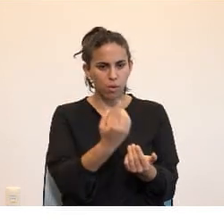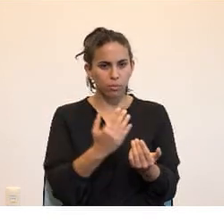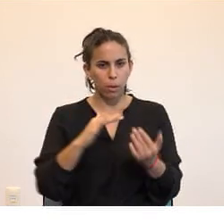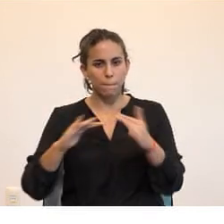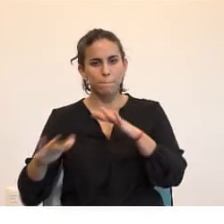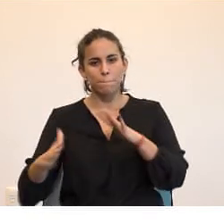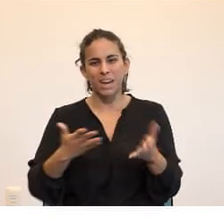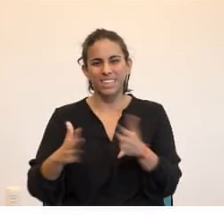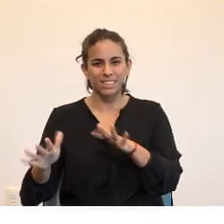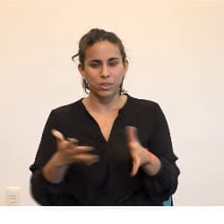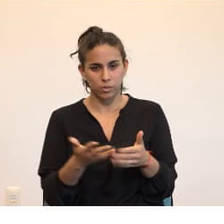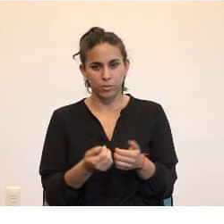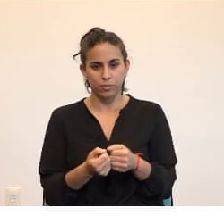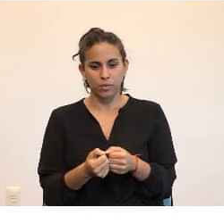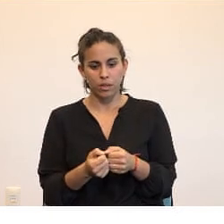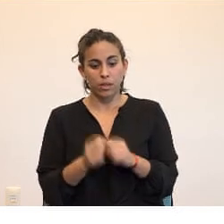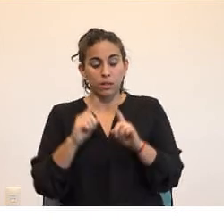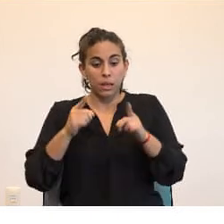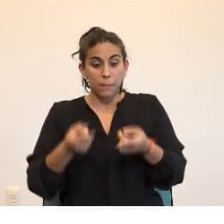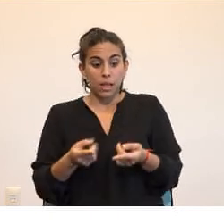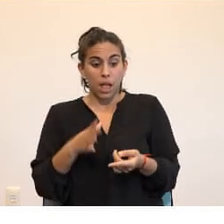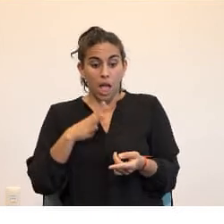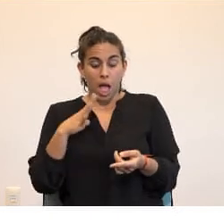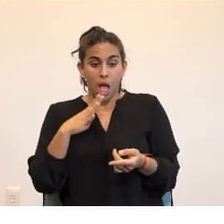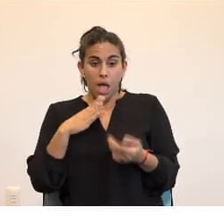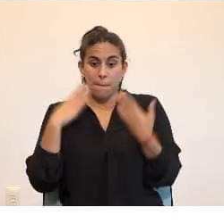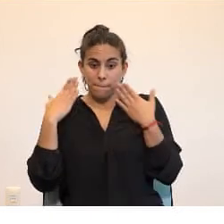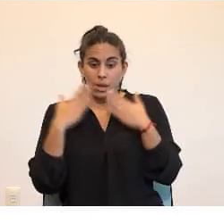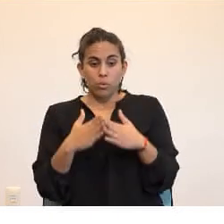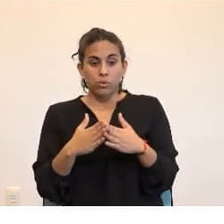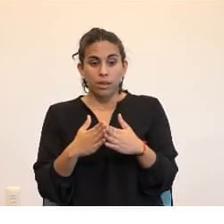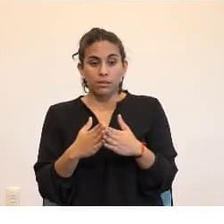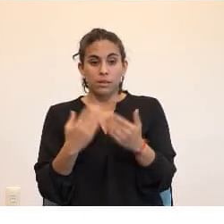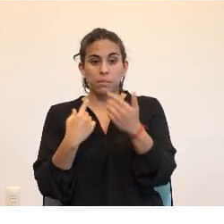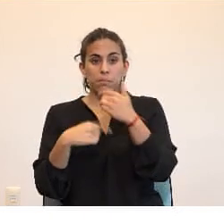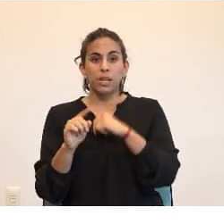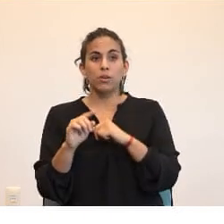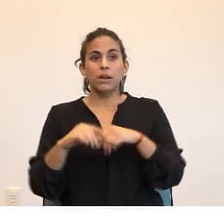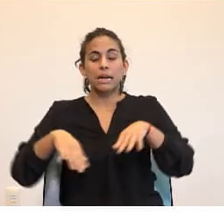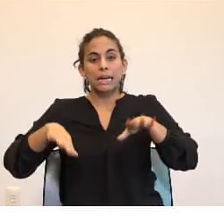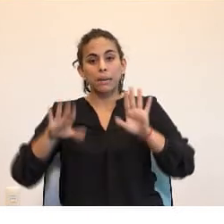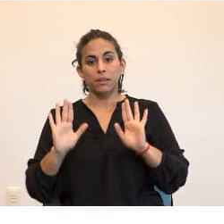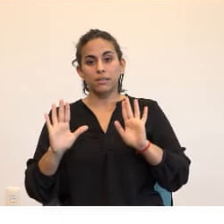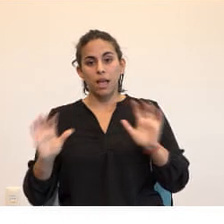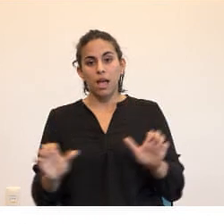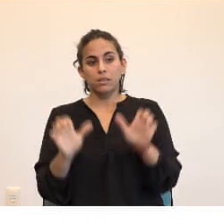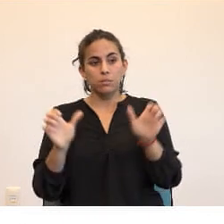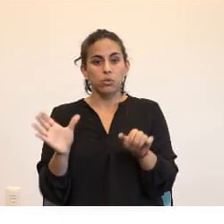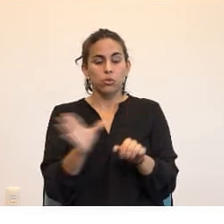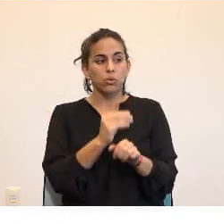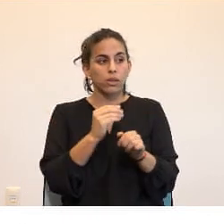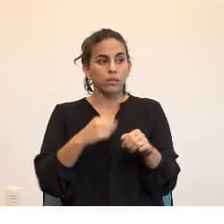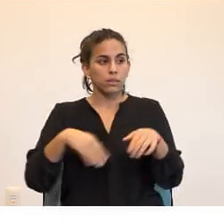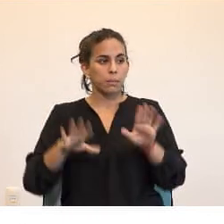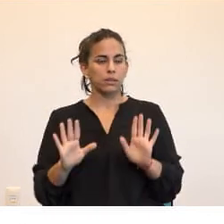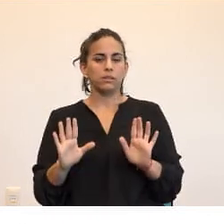parecido, ¿no? También tenemos preguntas pero capaz que te hacemos todas y capaz que tienen que